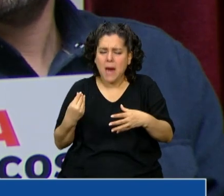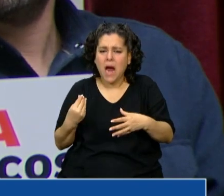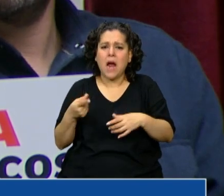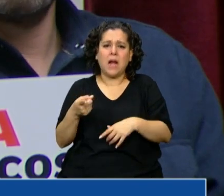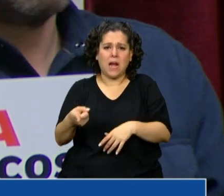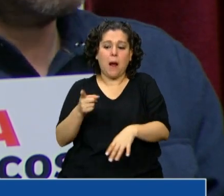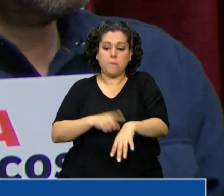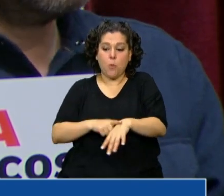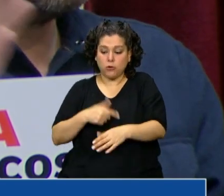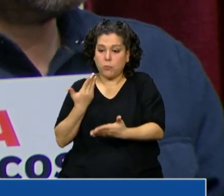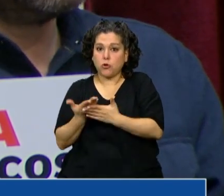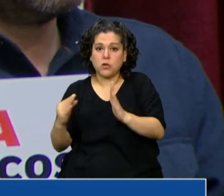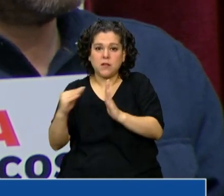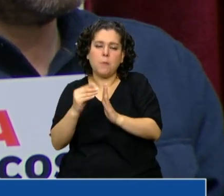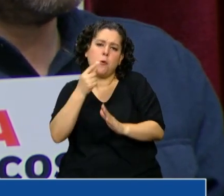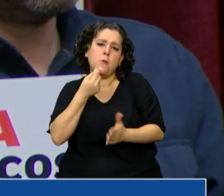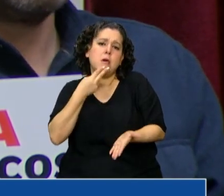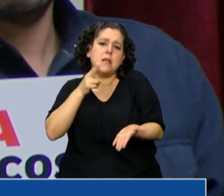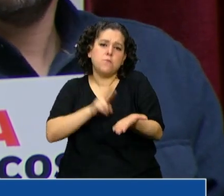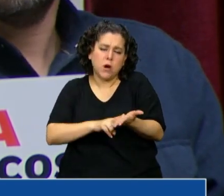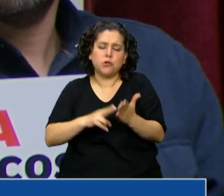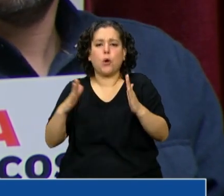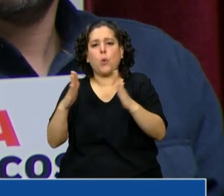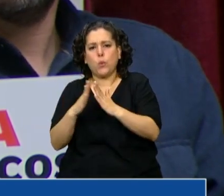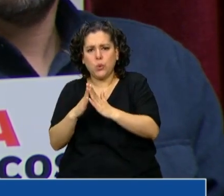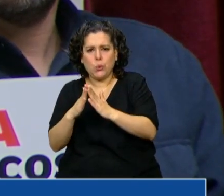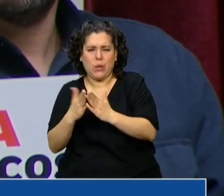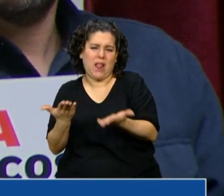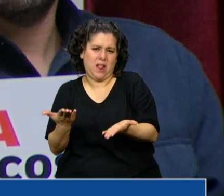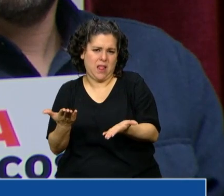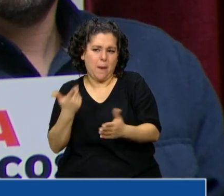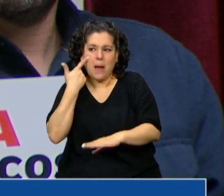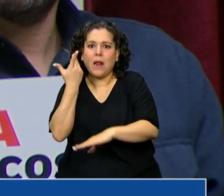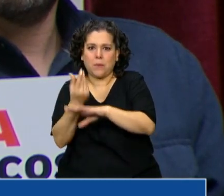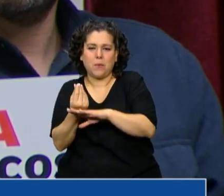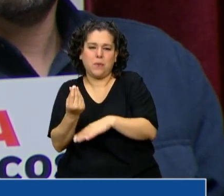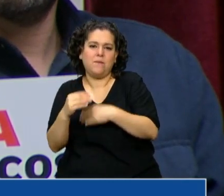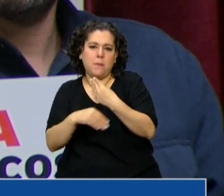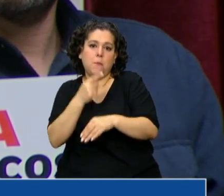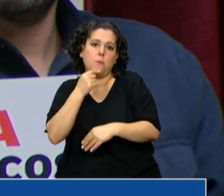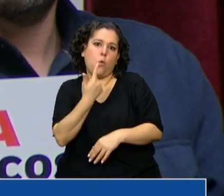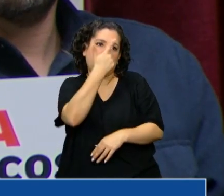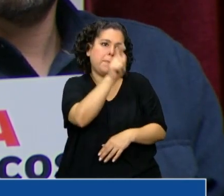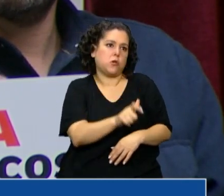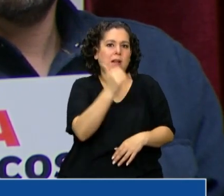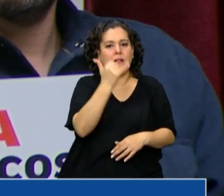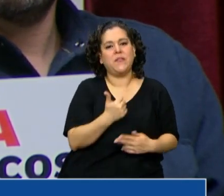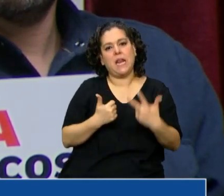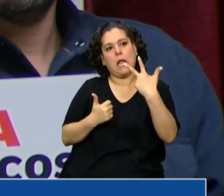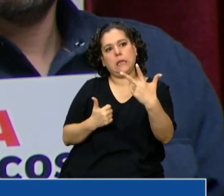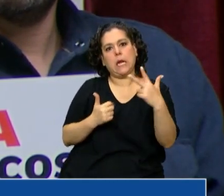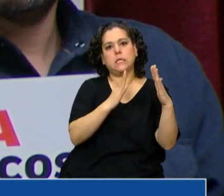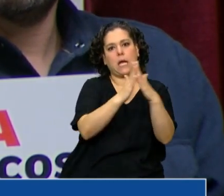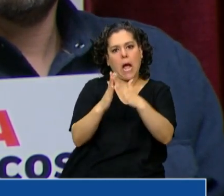abordando un impuesto a la vivienda ociosa, partiendo, por supuesto, de el que tiene más de 3 propiedades, porque no vamos a castigar